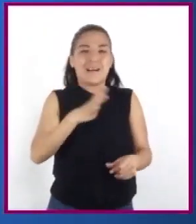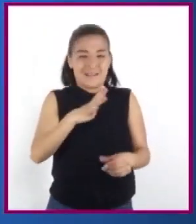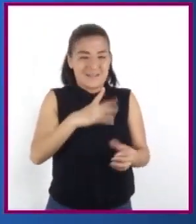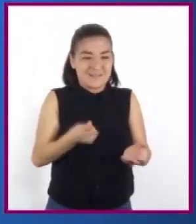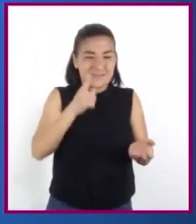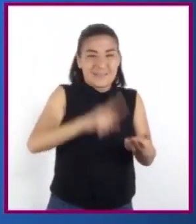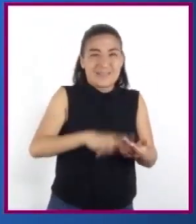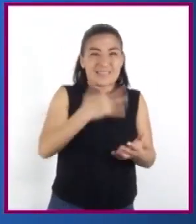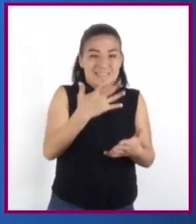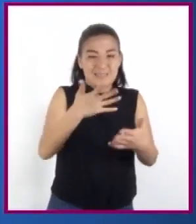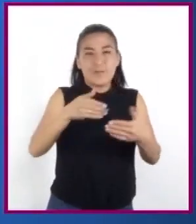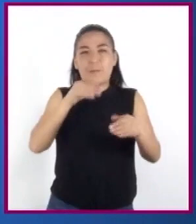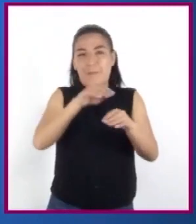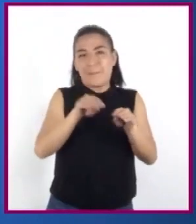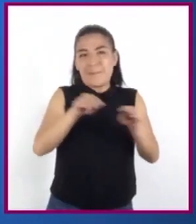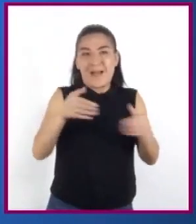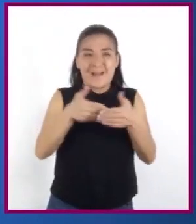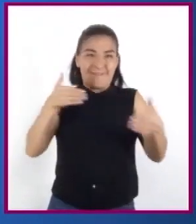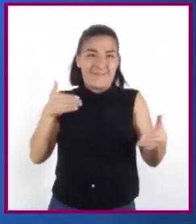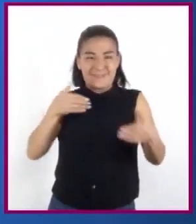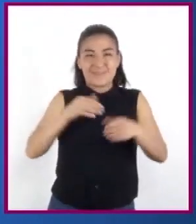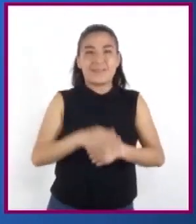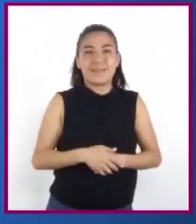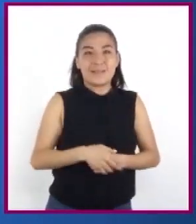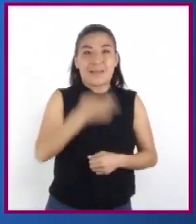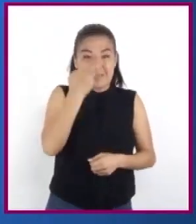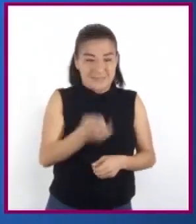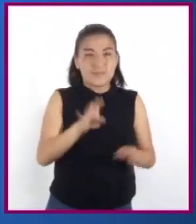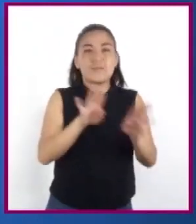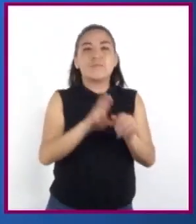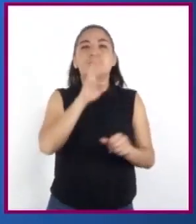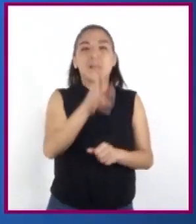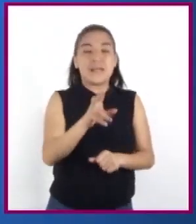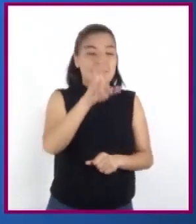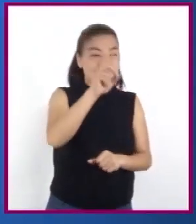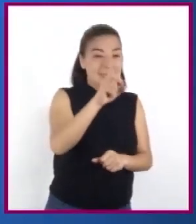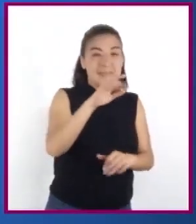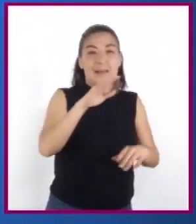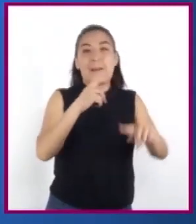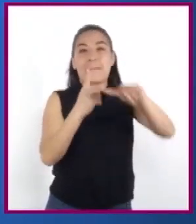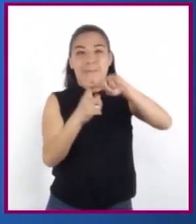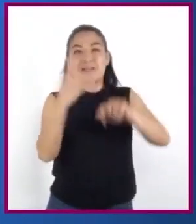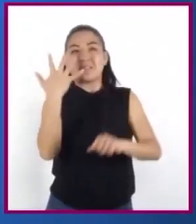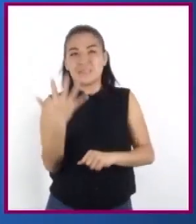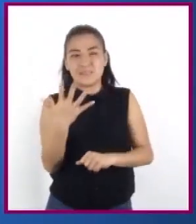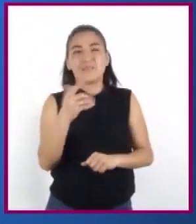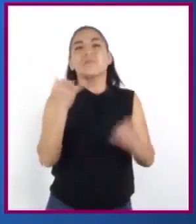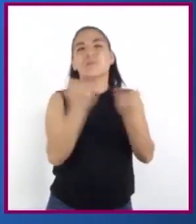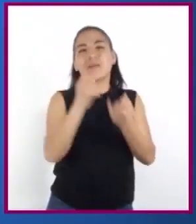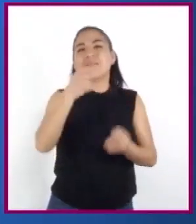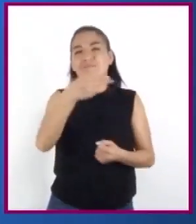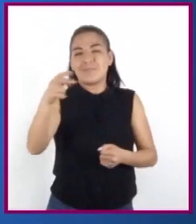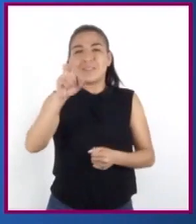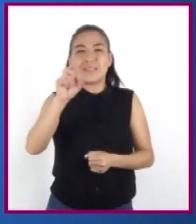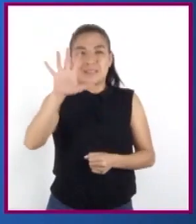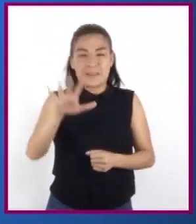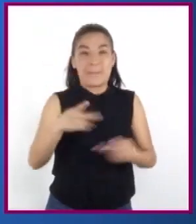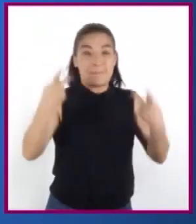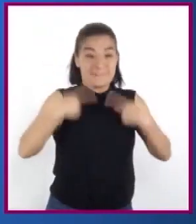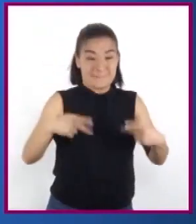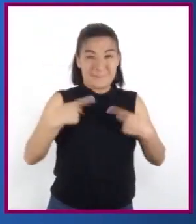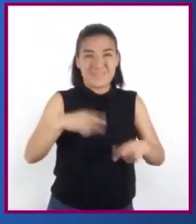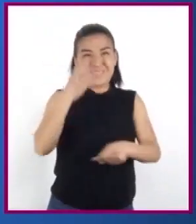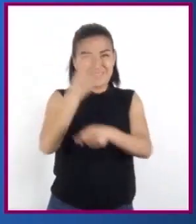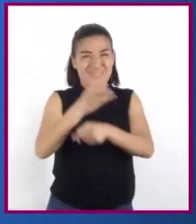punto de partida de la pista. Así obtenemos que 30 más 5 es igual a 35, lo que la persona 3 avanza